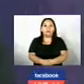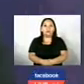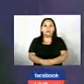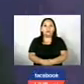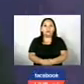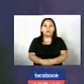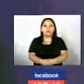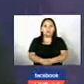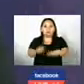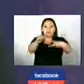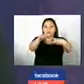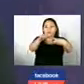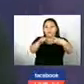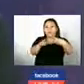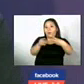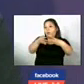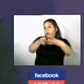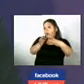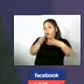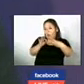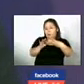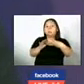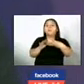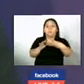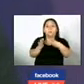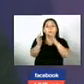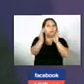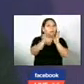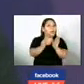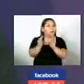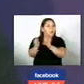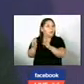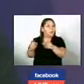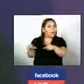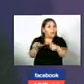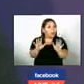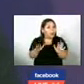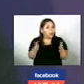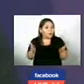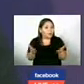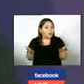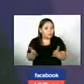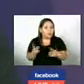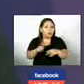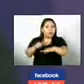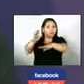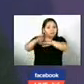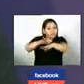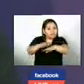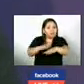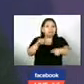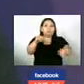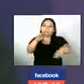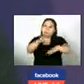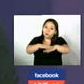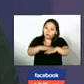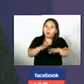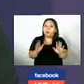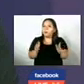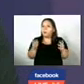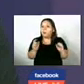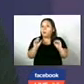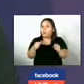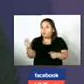y modalidades en las que progresivamente también dependiendo de la demanda vamos a ir anunciando la población para que pueda